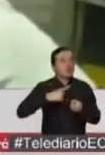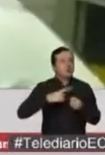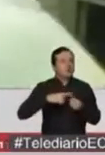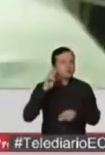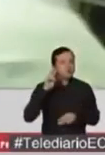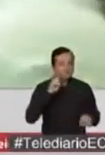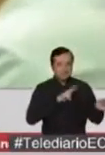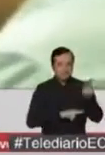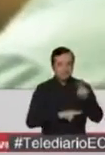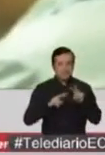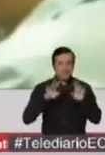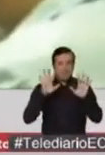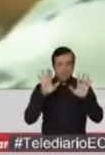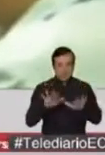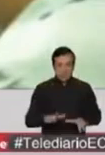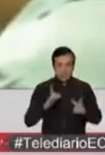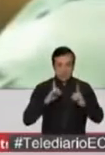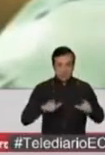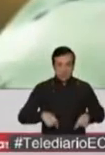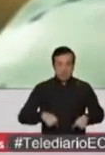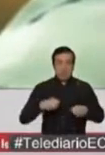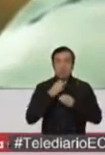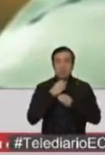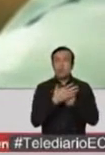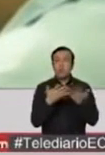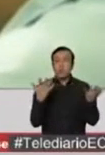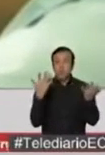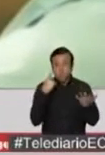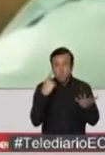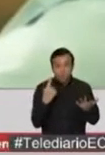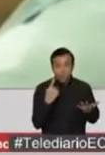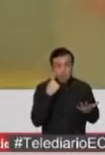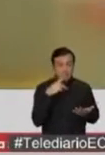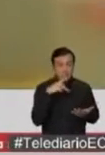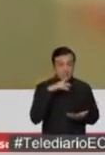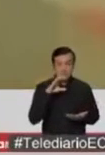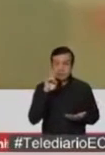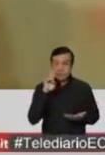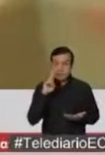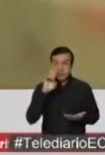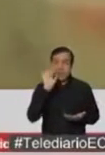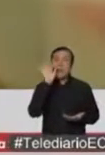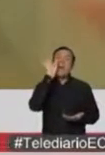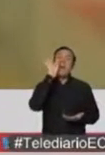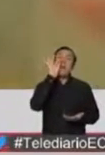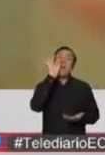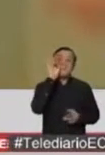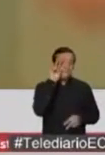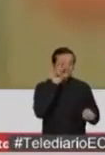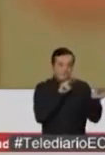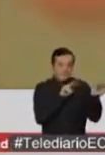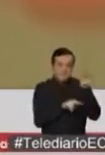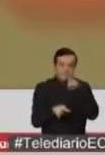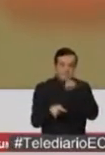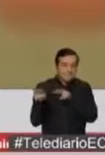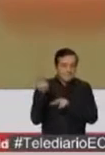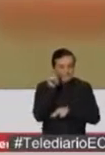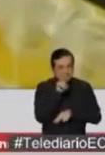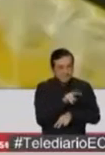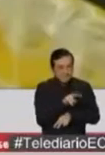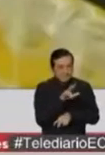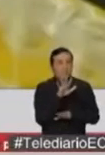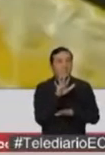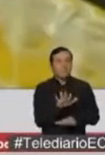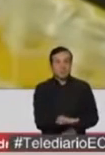Quito. Lenín Mantilla, secretario de Salud del Cabildo, mencionó que con estas pruebas PCR se reforzará el diagnóstico temprano del virus y se